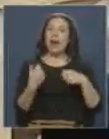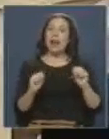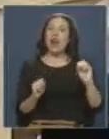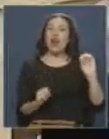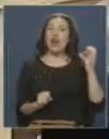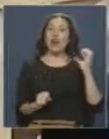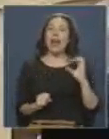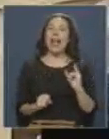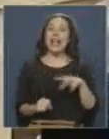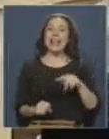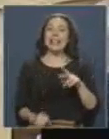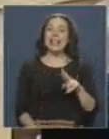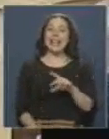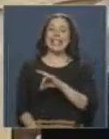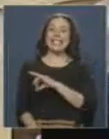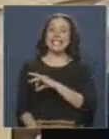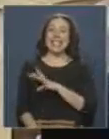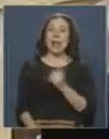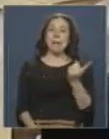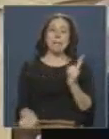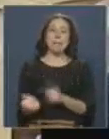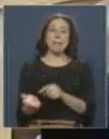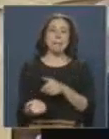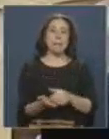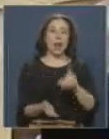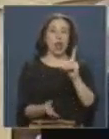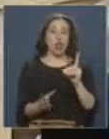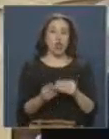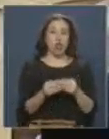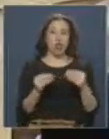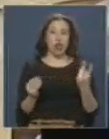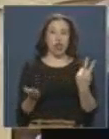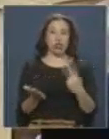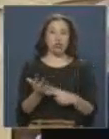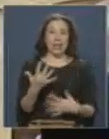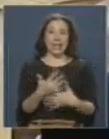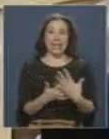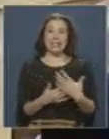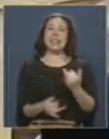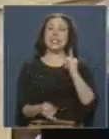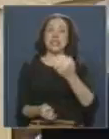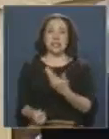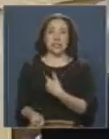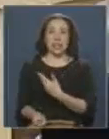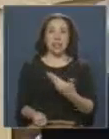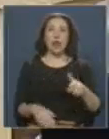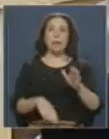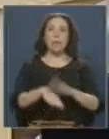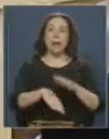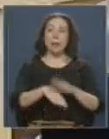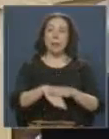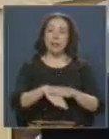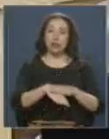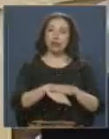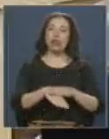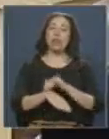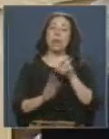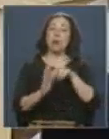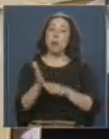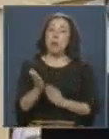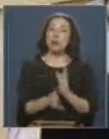de 1.000 millones de dólares. El 2015 se otorgaron los permisos ambientales y el proyecto comenzó a construirse. ¿Qué sucede? Hoy ya se cumplió más